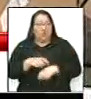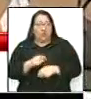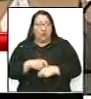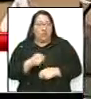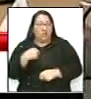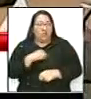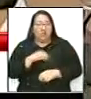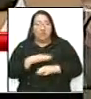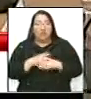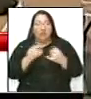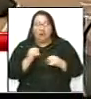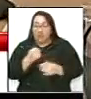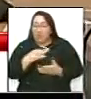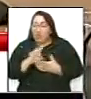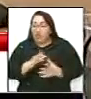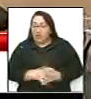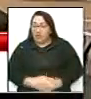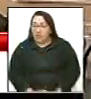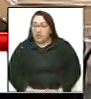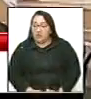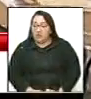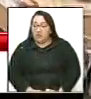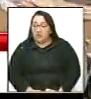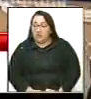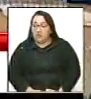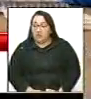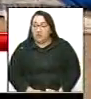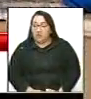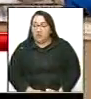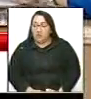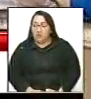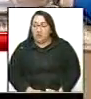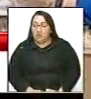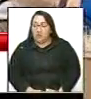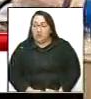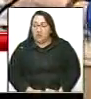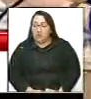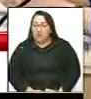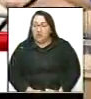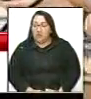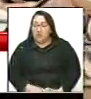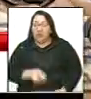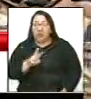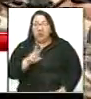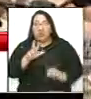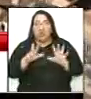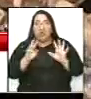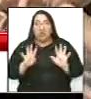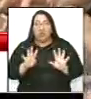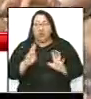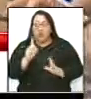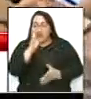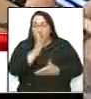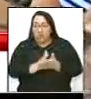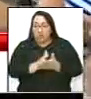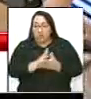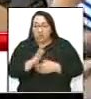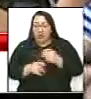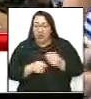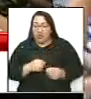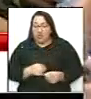estamos sobre el informe de calificación de la denuncia constitucional 239, que tiene dos partes. La primera, que